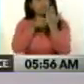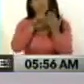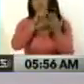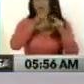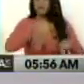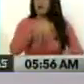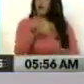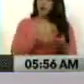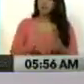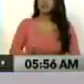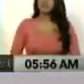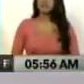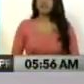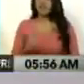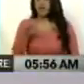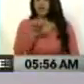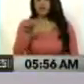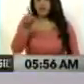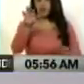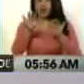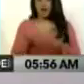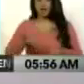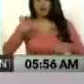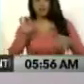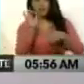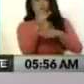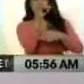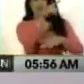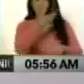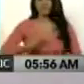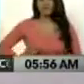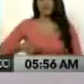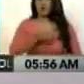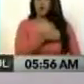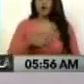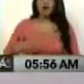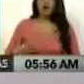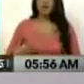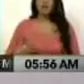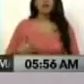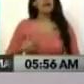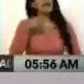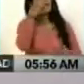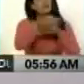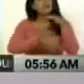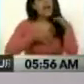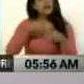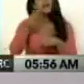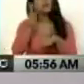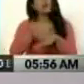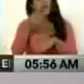una carta esta semana al presidente Obama, dándole las razones